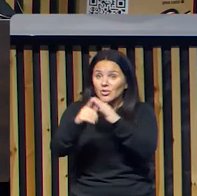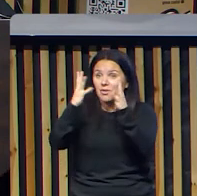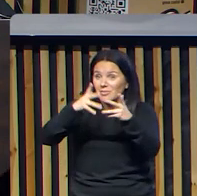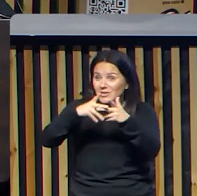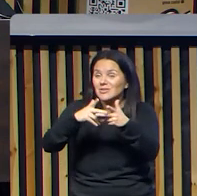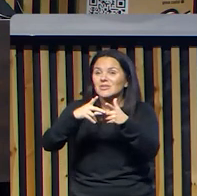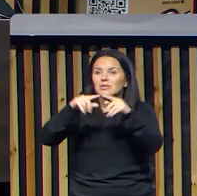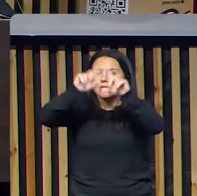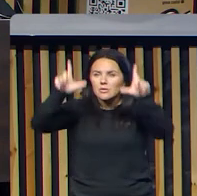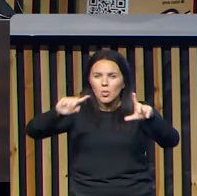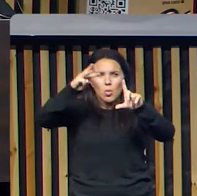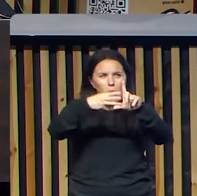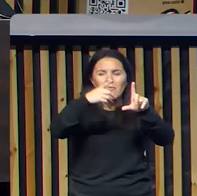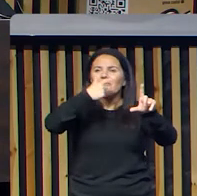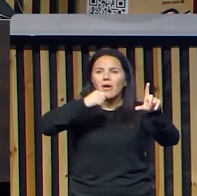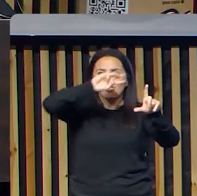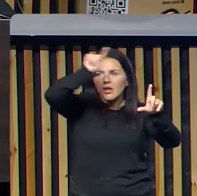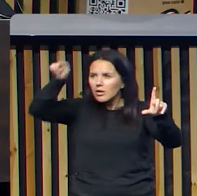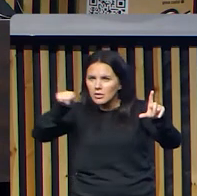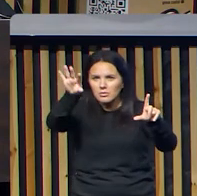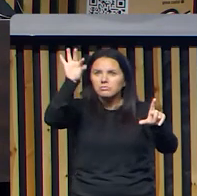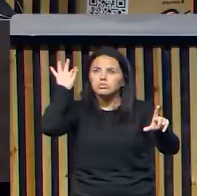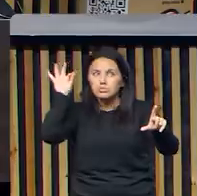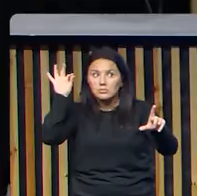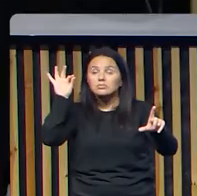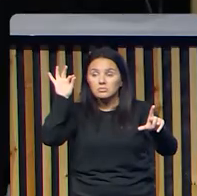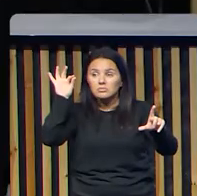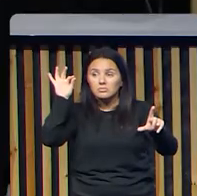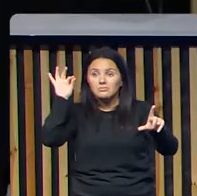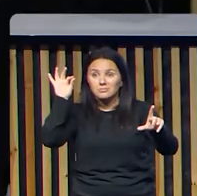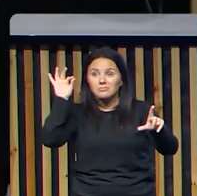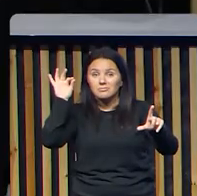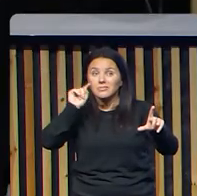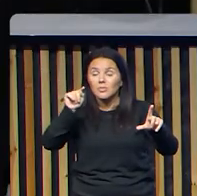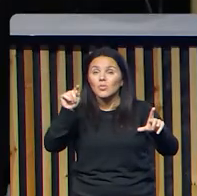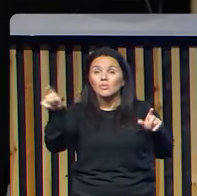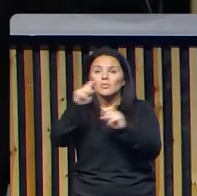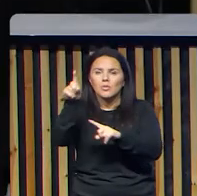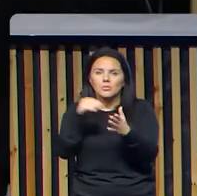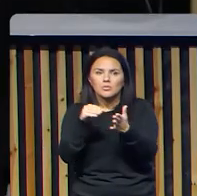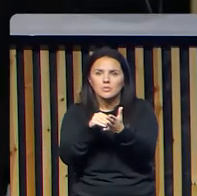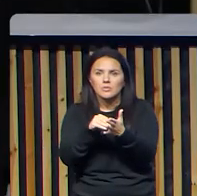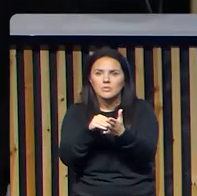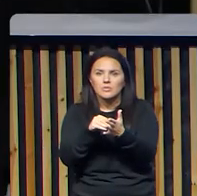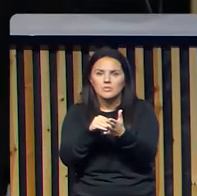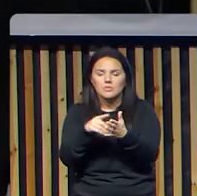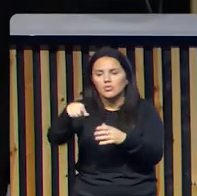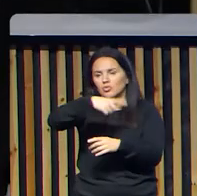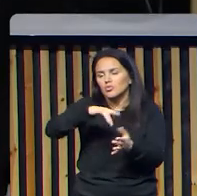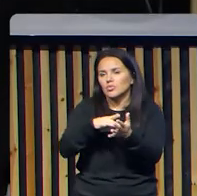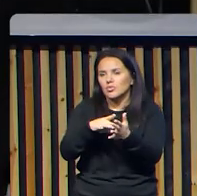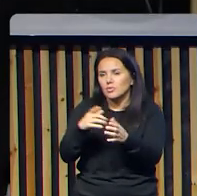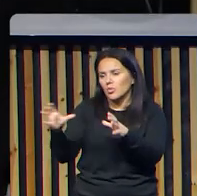sean fácilmente localizables en las páginas web de las administraciones una de las de las cuestiones que a veces hacemos notar cuando